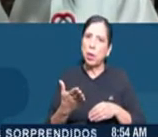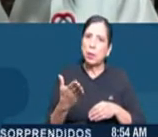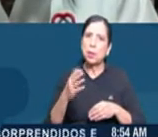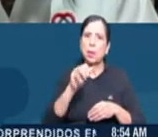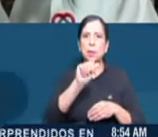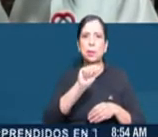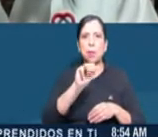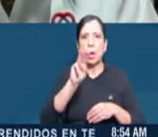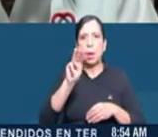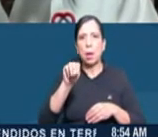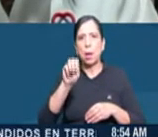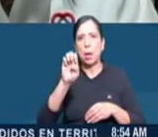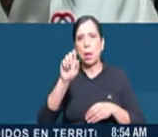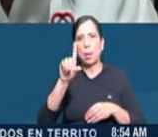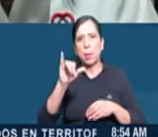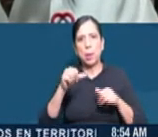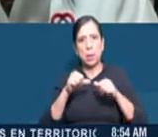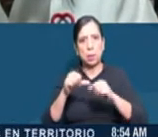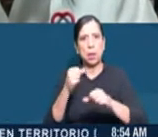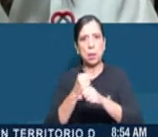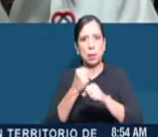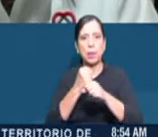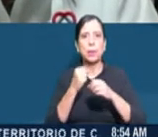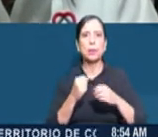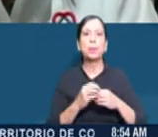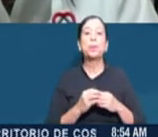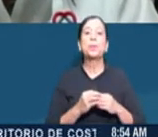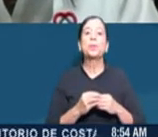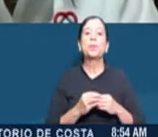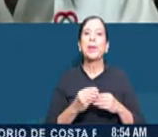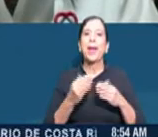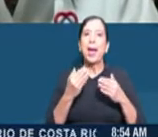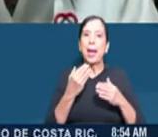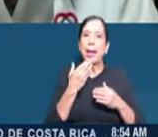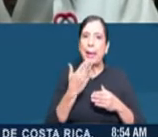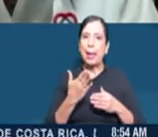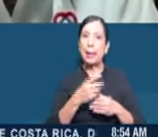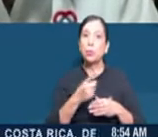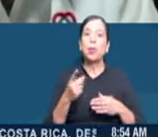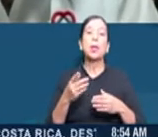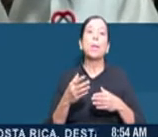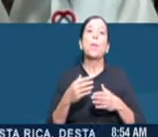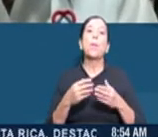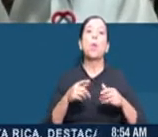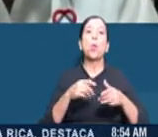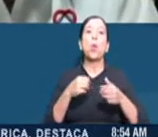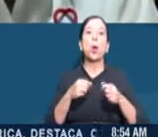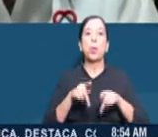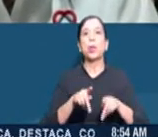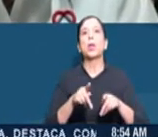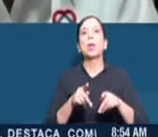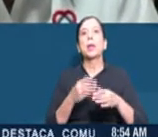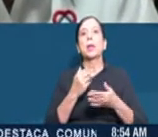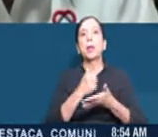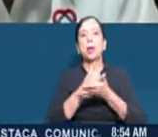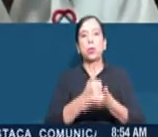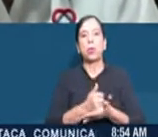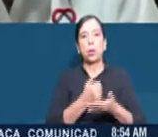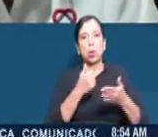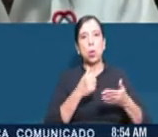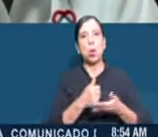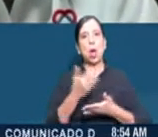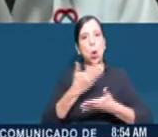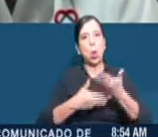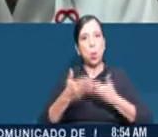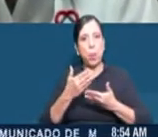labor que siguen desarrollando. Gracias a ustedes por darnos el espacio y por ayudarnos a compartir y a llevar a más personas